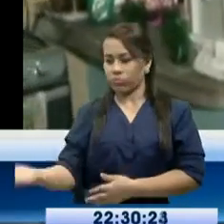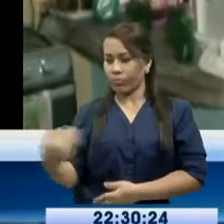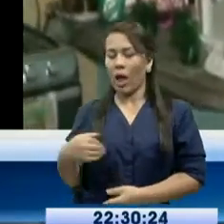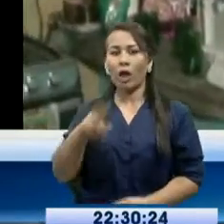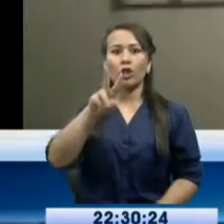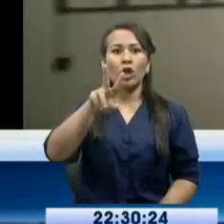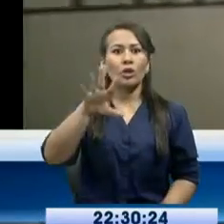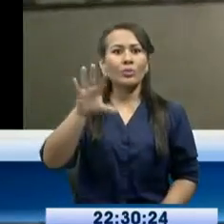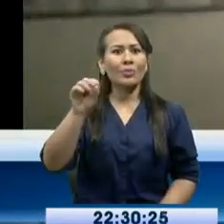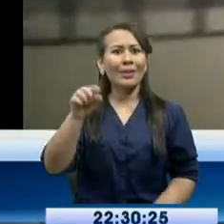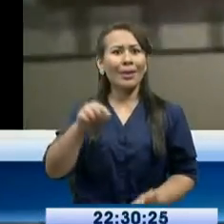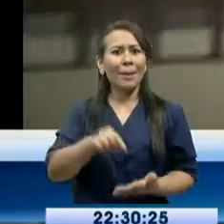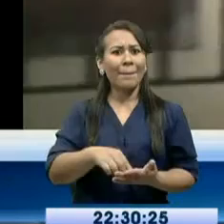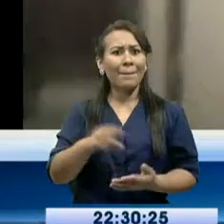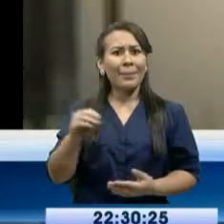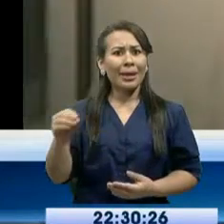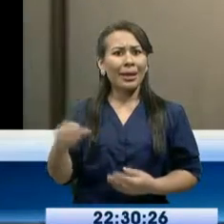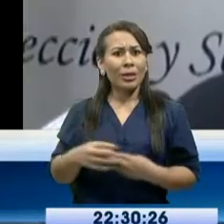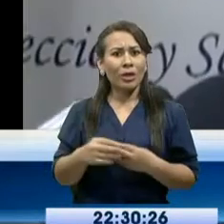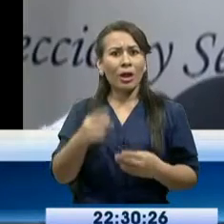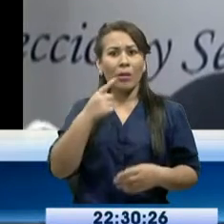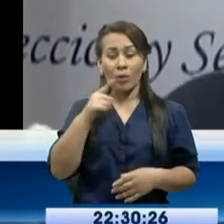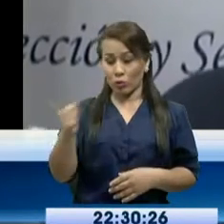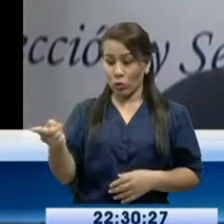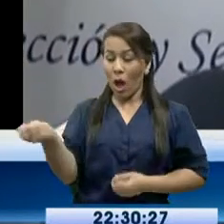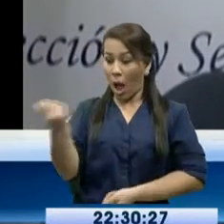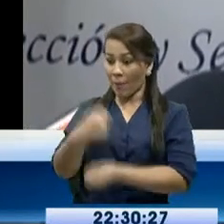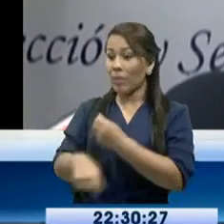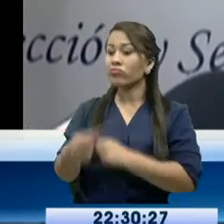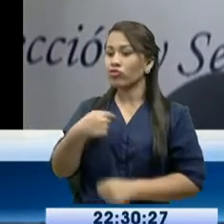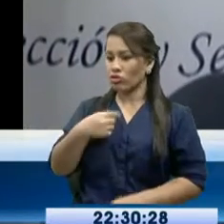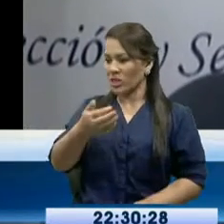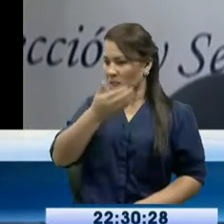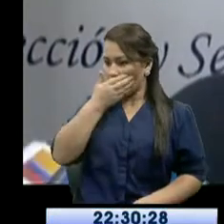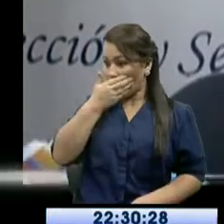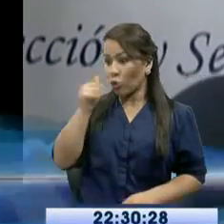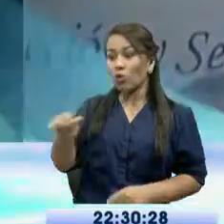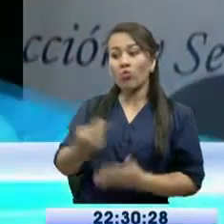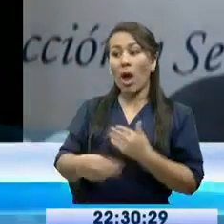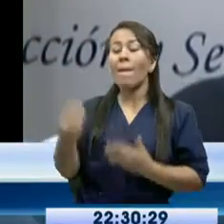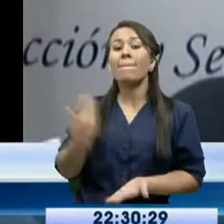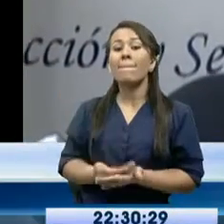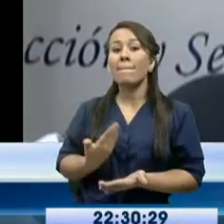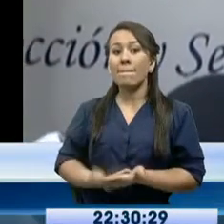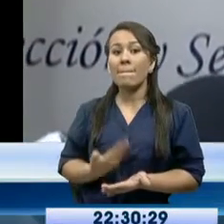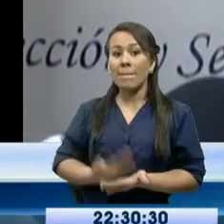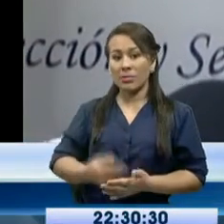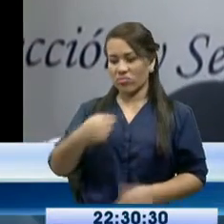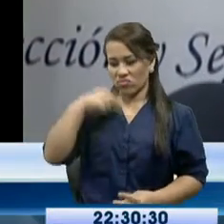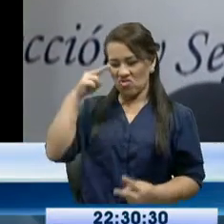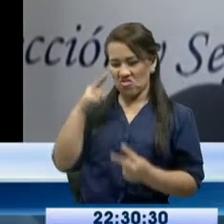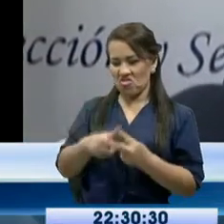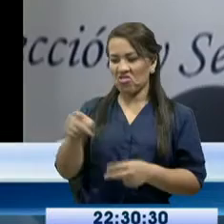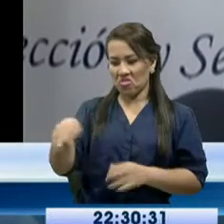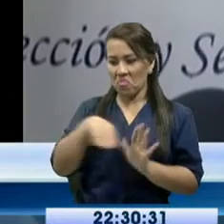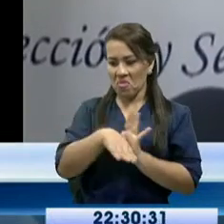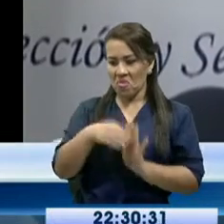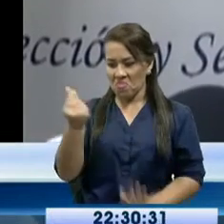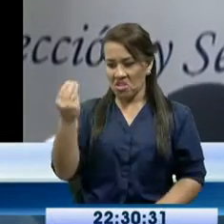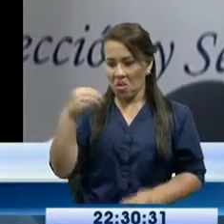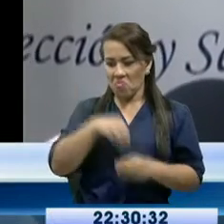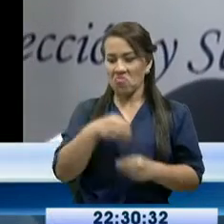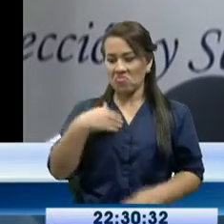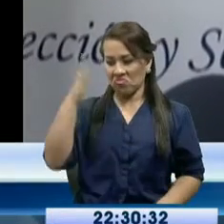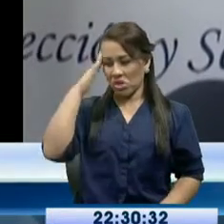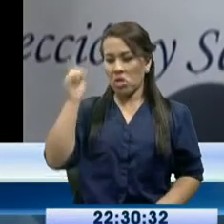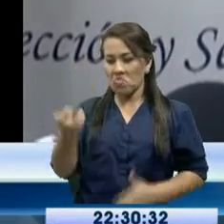$200,000 a cambio de no atentar contra sus vidas. Que van a secuestrar a sus familias, que conocen sus movimientos económicos, que saben dónde se encuentran sus